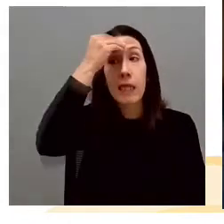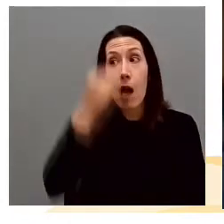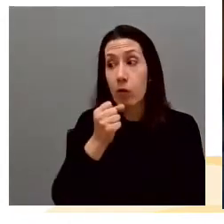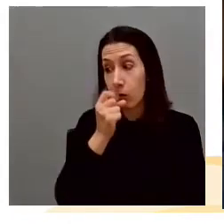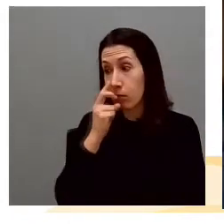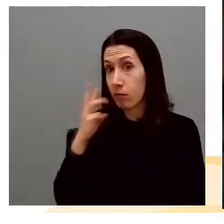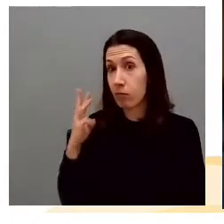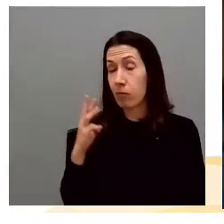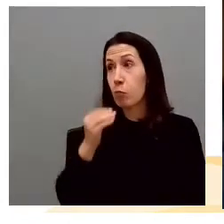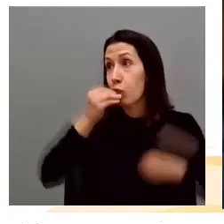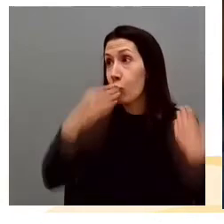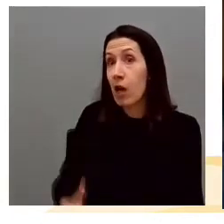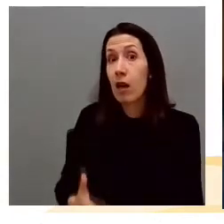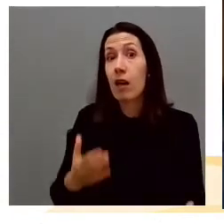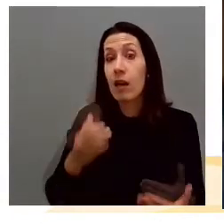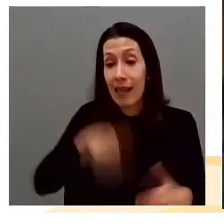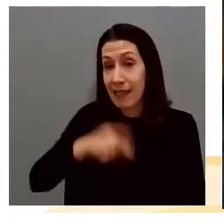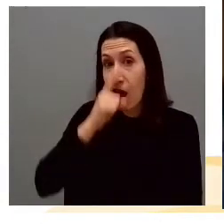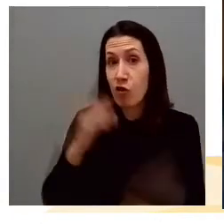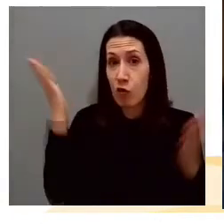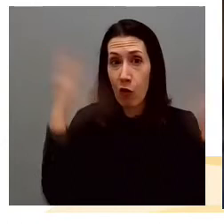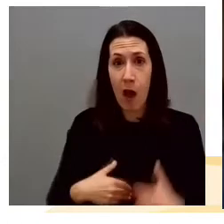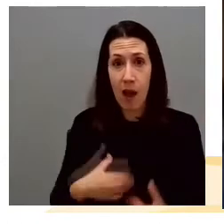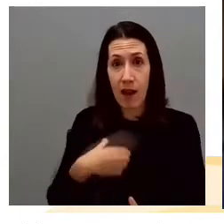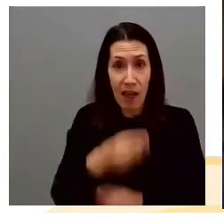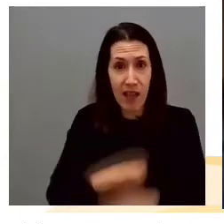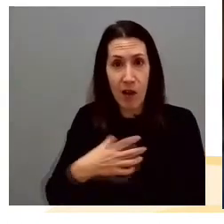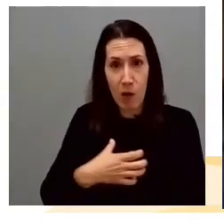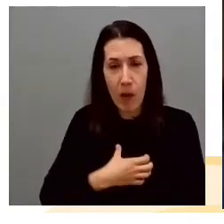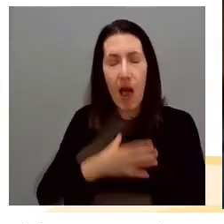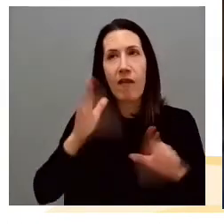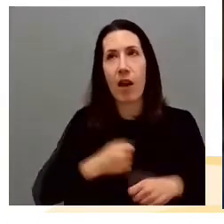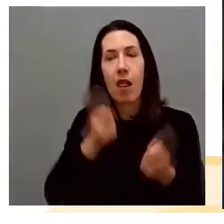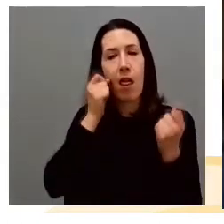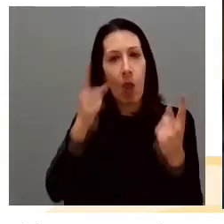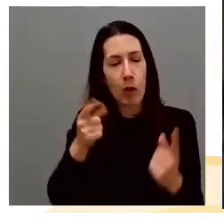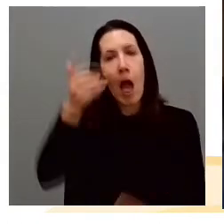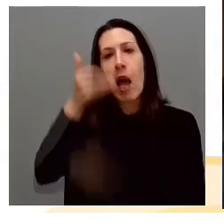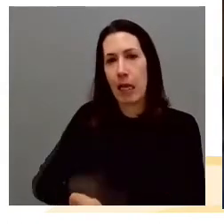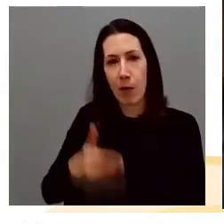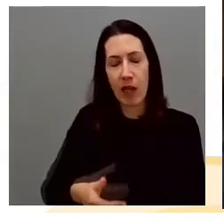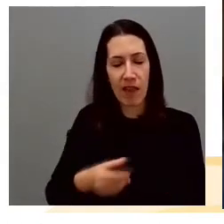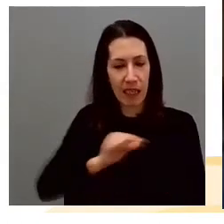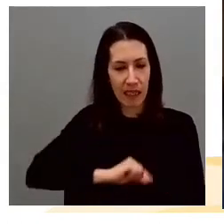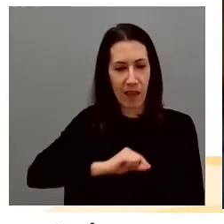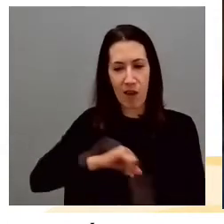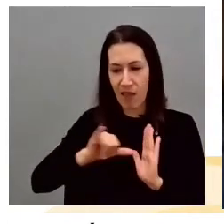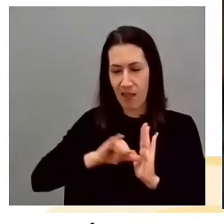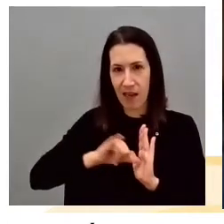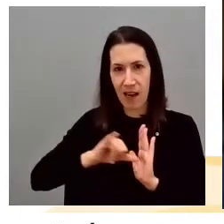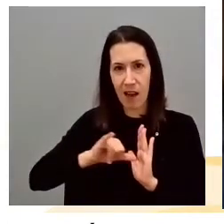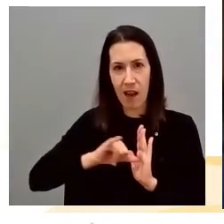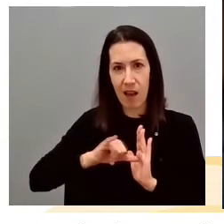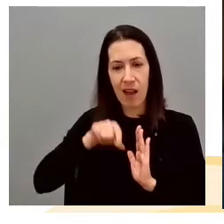cuando se ausentan, pues cobran la verdadera dimensión que tienen, ¿no? Esa cercanía, eso que nos